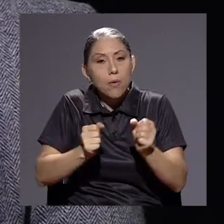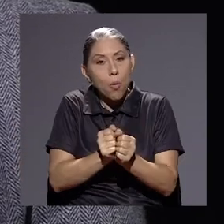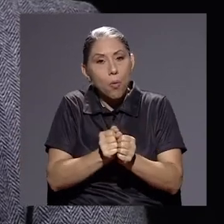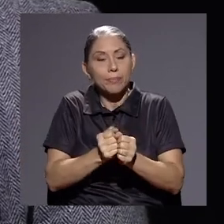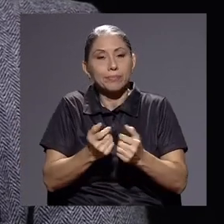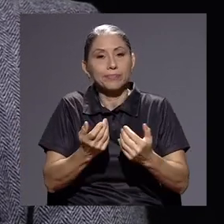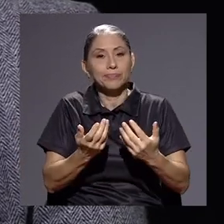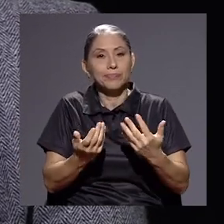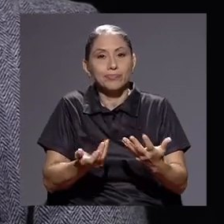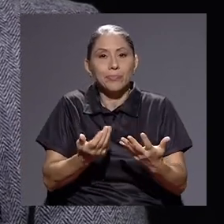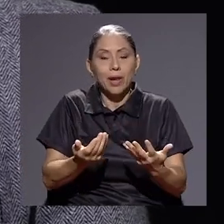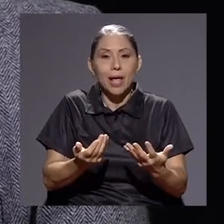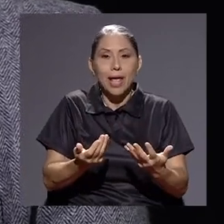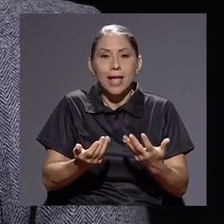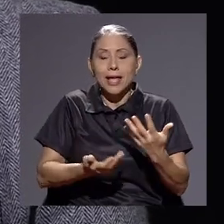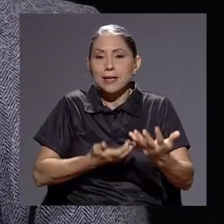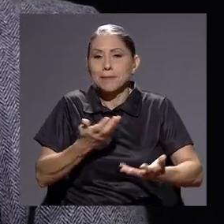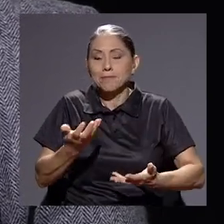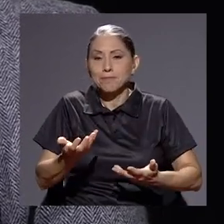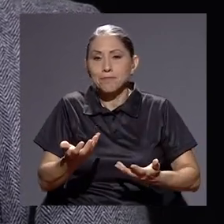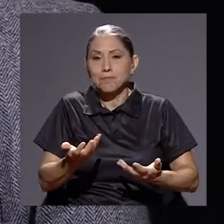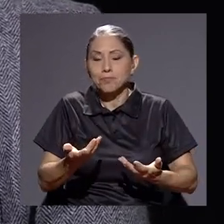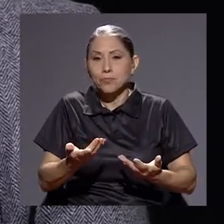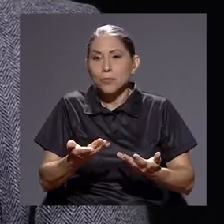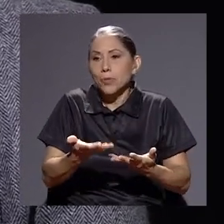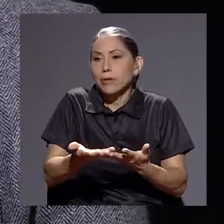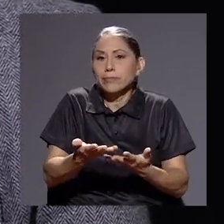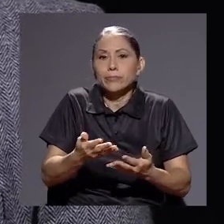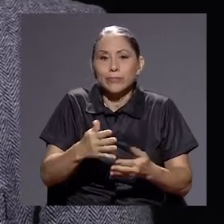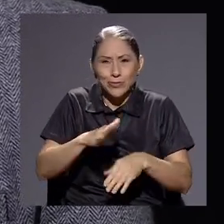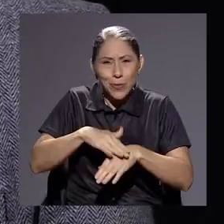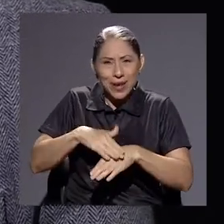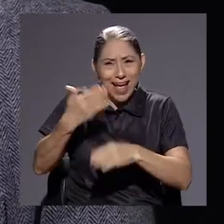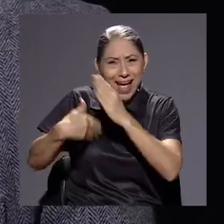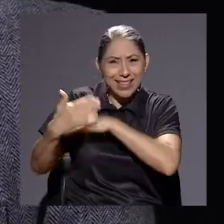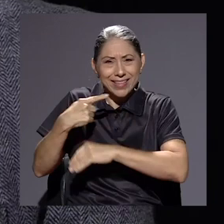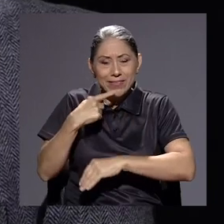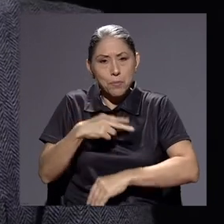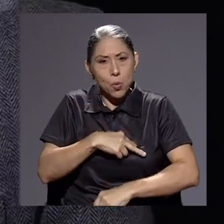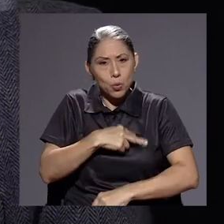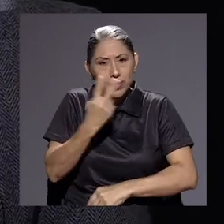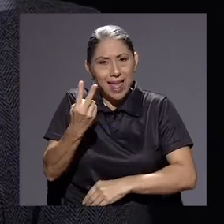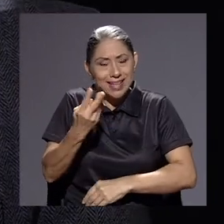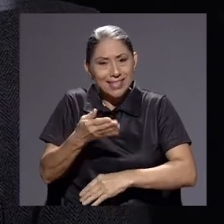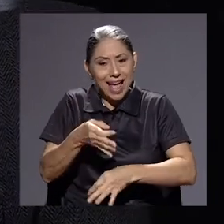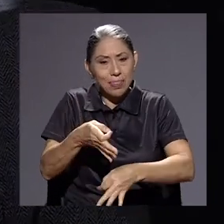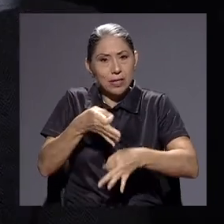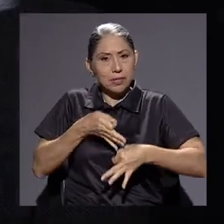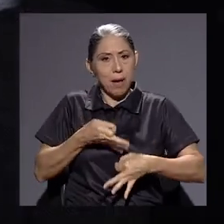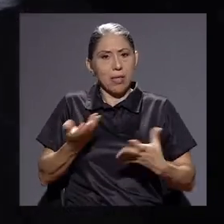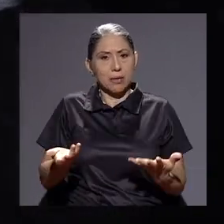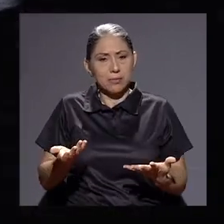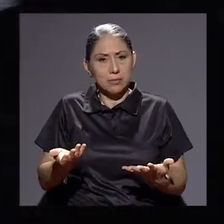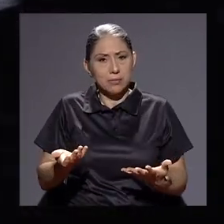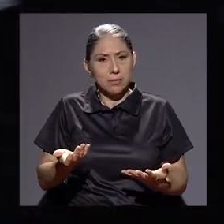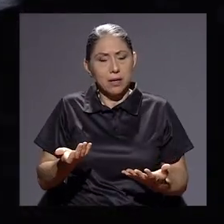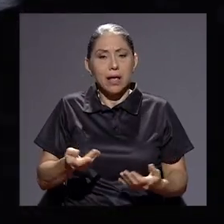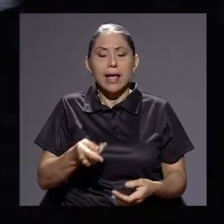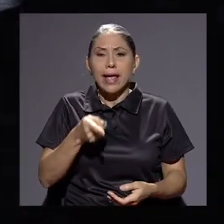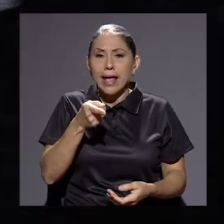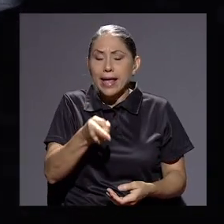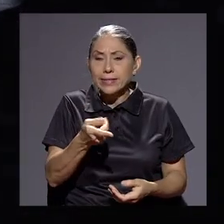lo de que mencionábamos, que era lo de las voluntades anticipadas, en fin,